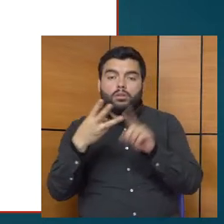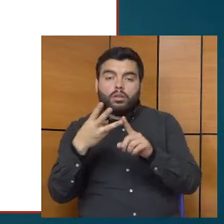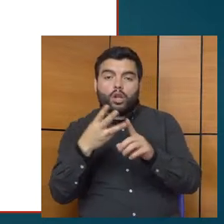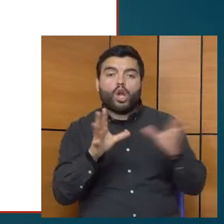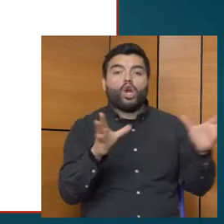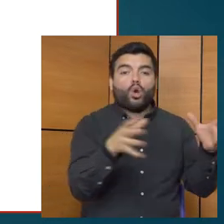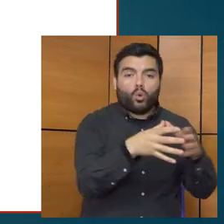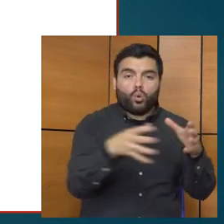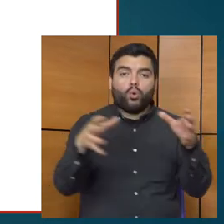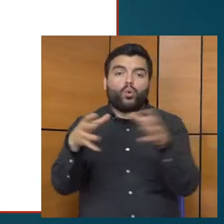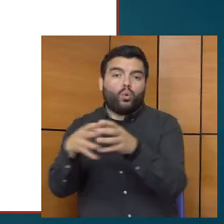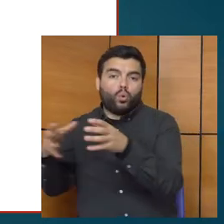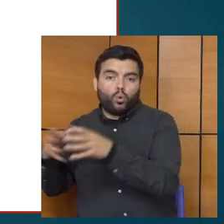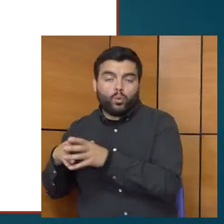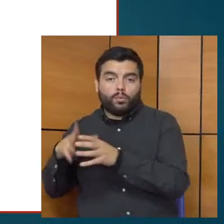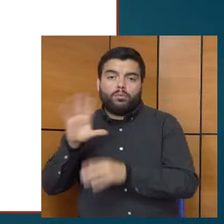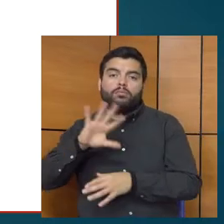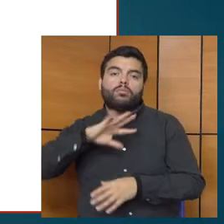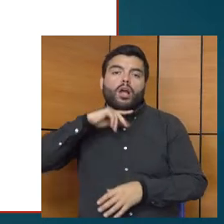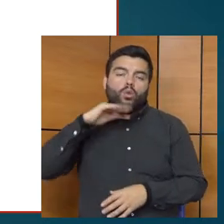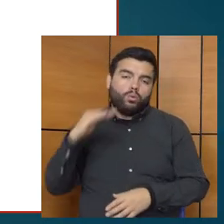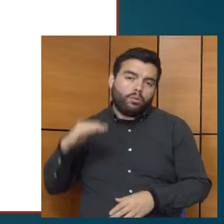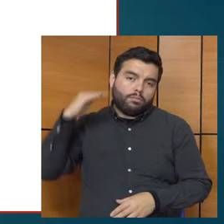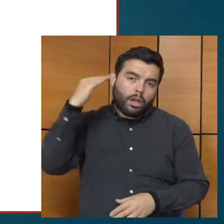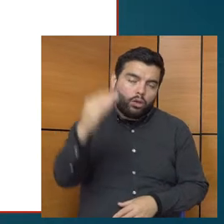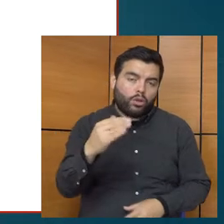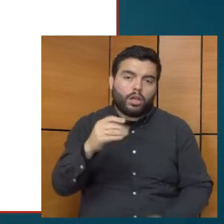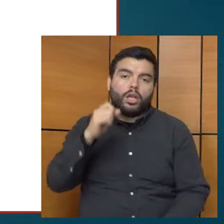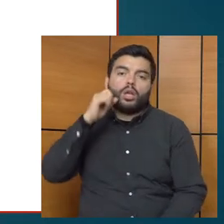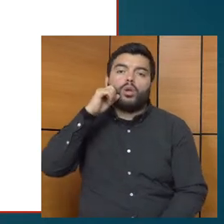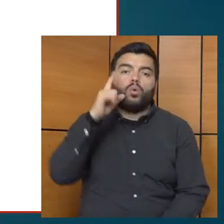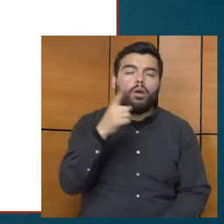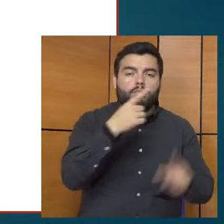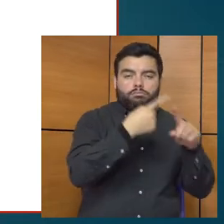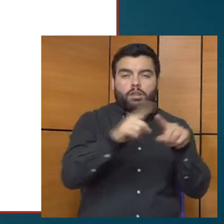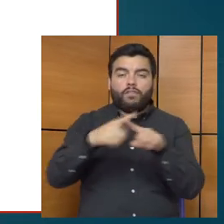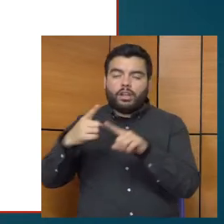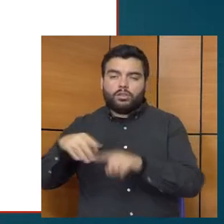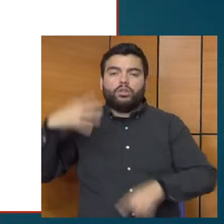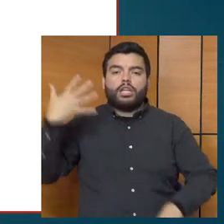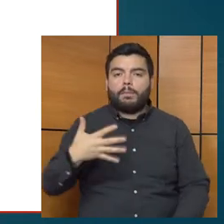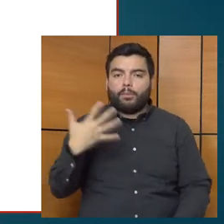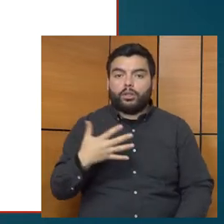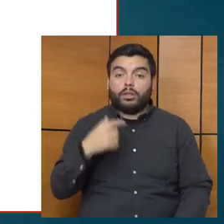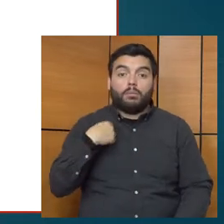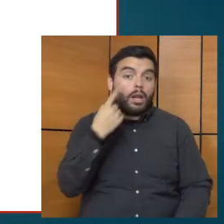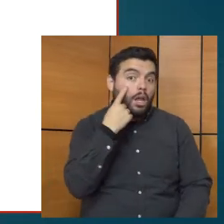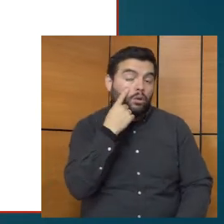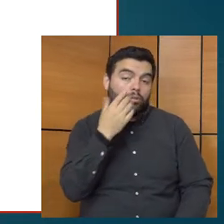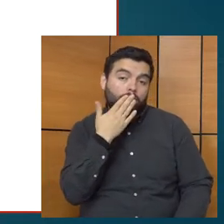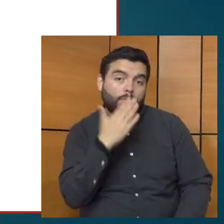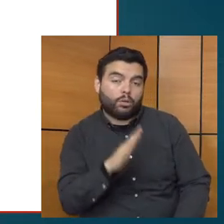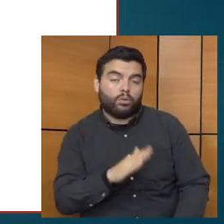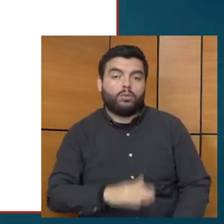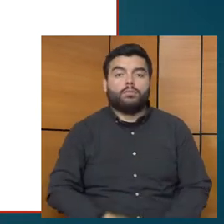segmentos de usuarios entre esos mayores? ¿Y qué variables son importantes para segmentar? ¿Qué variables son las que nos